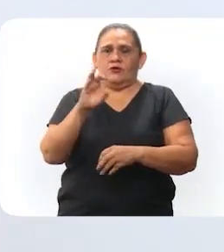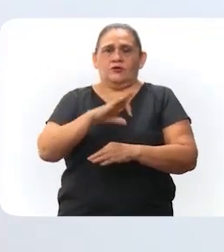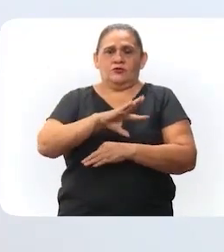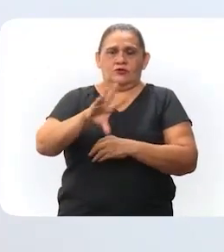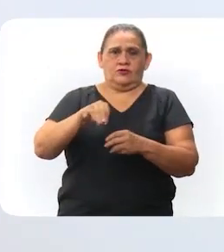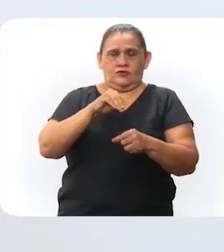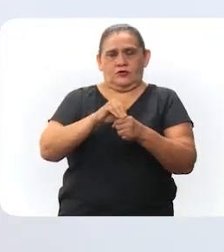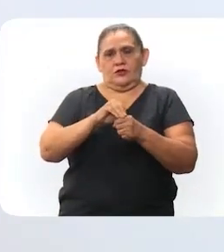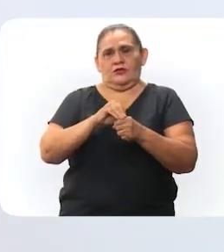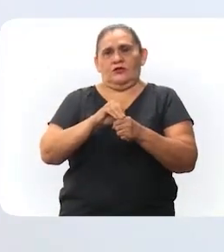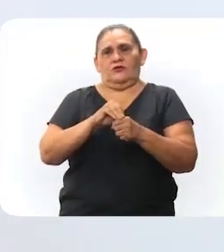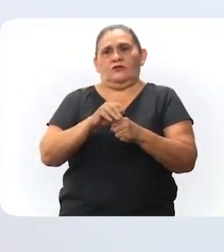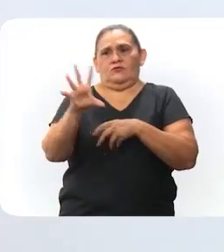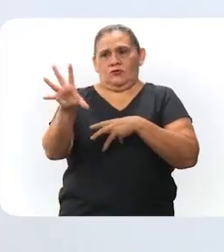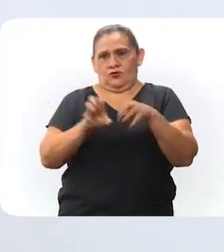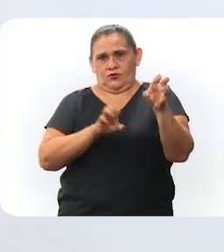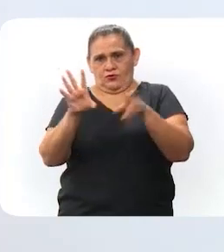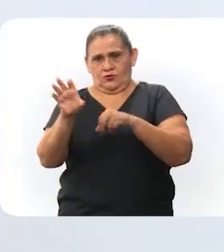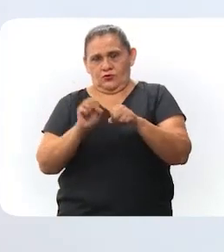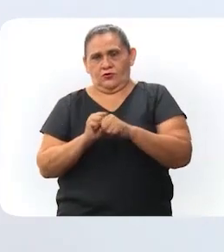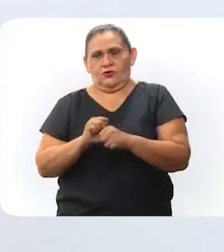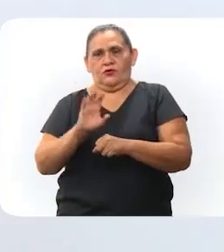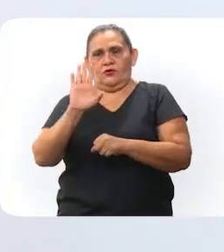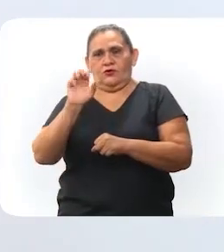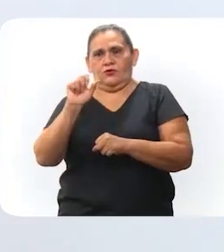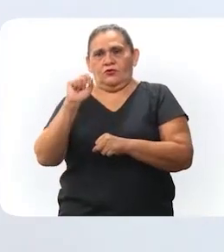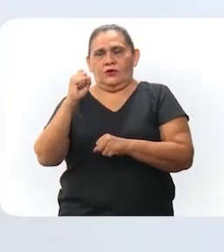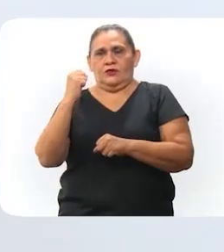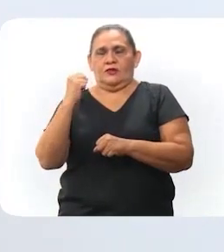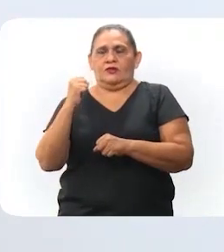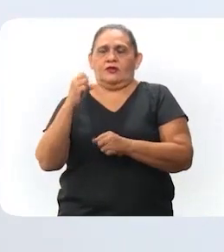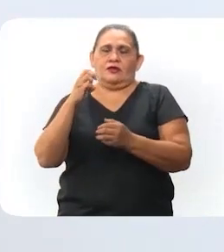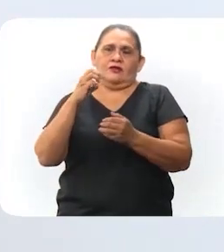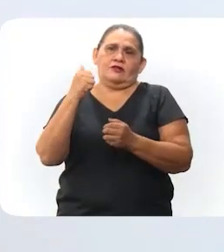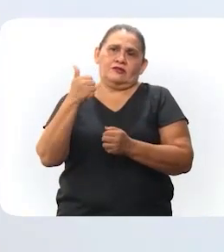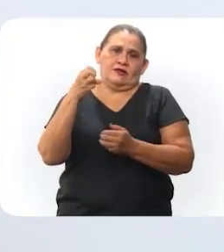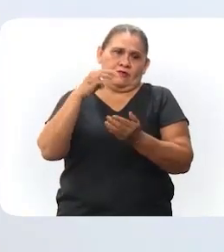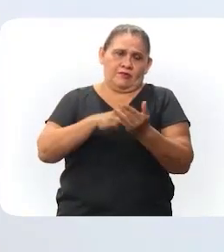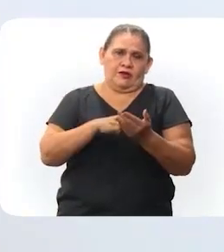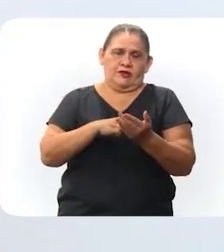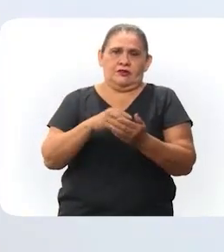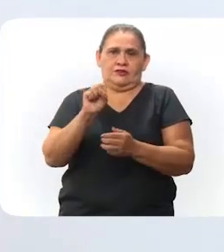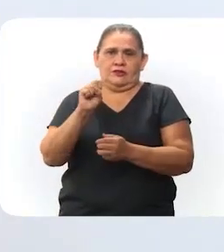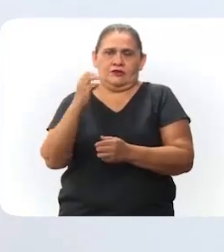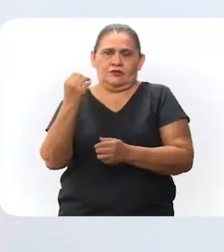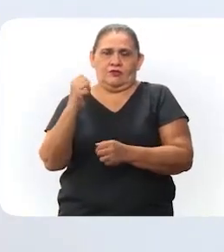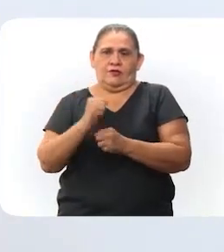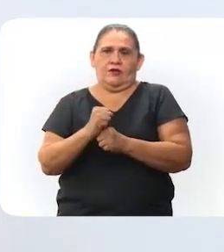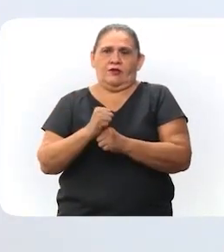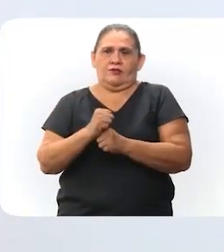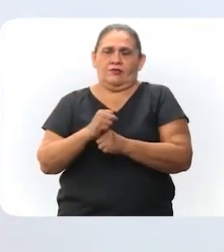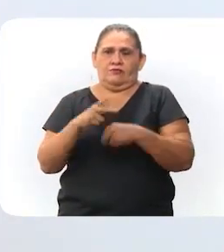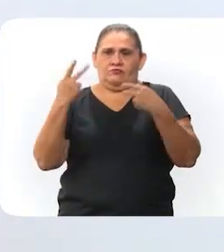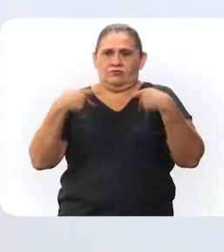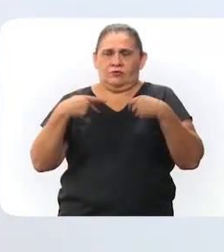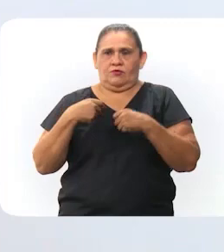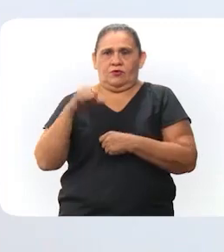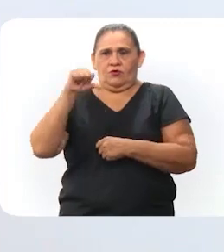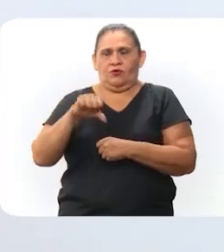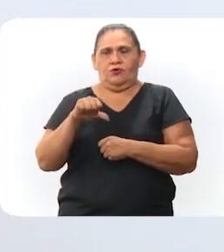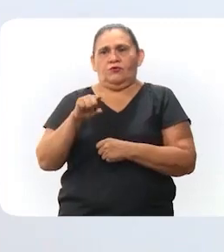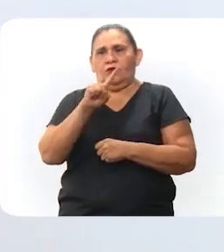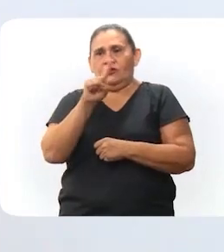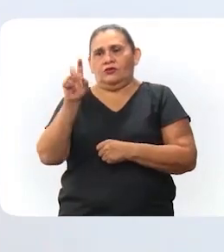total de contagios registrados, que es 56.069 casos. Hoy se detectaron 196